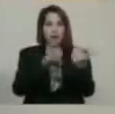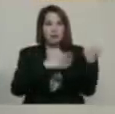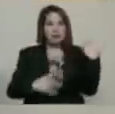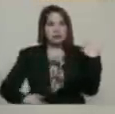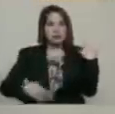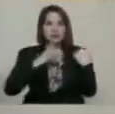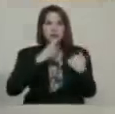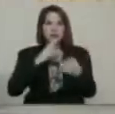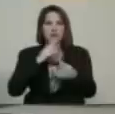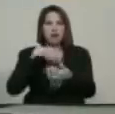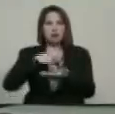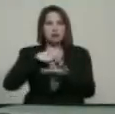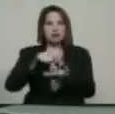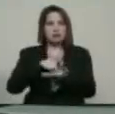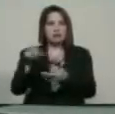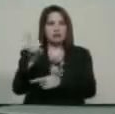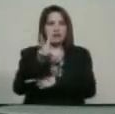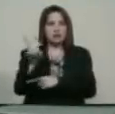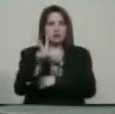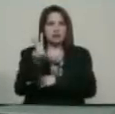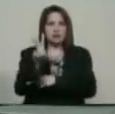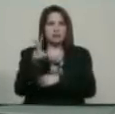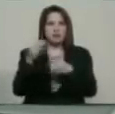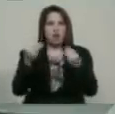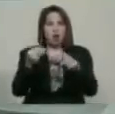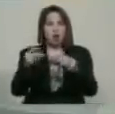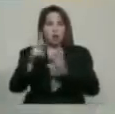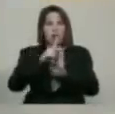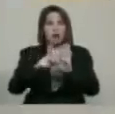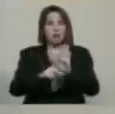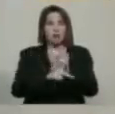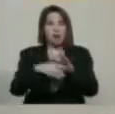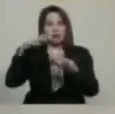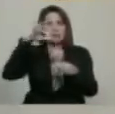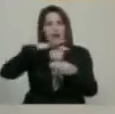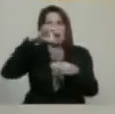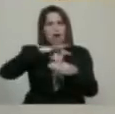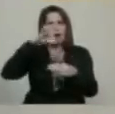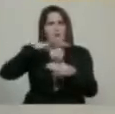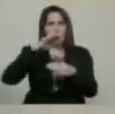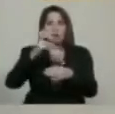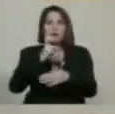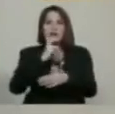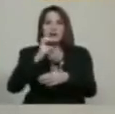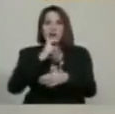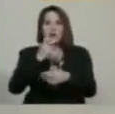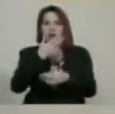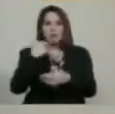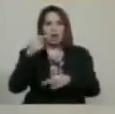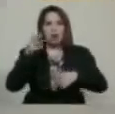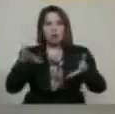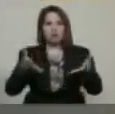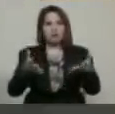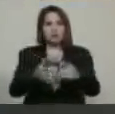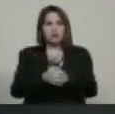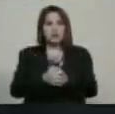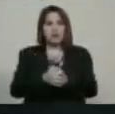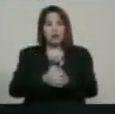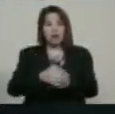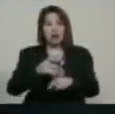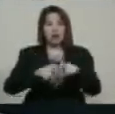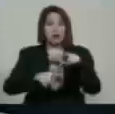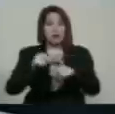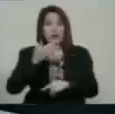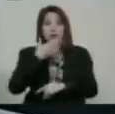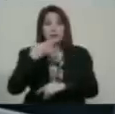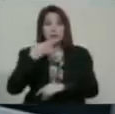Venezuela que tomemos el tema del plan de ahorro en oro y sus ventajas, del plan de ahorro en petro y sus ventajas,